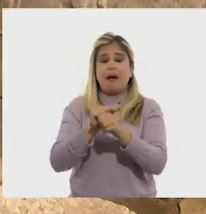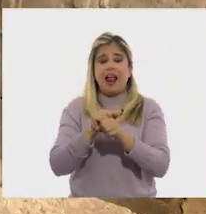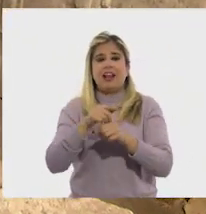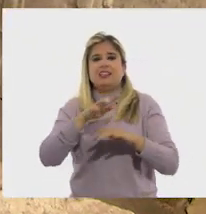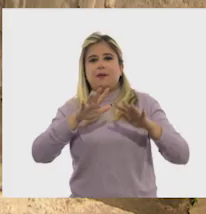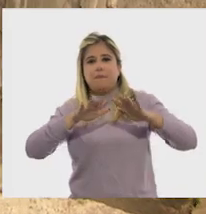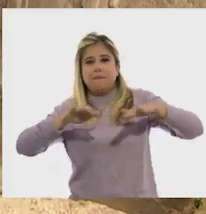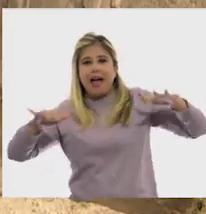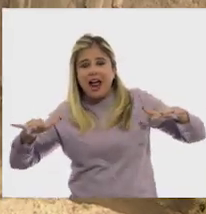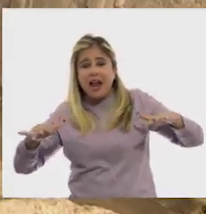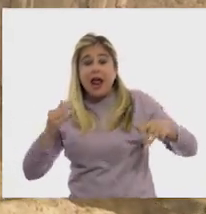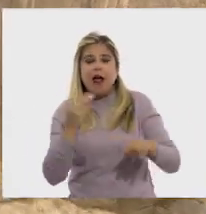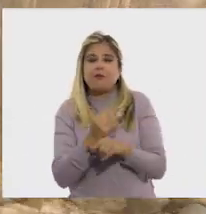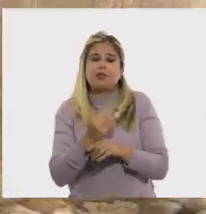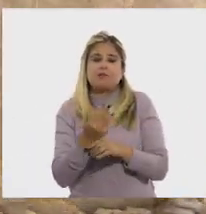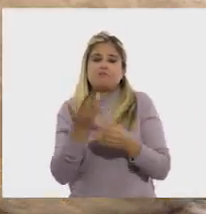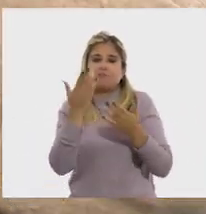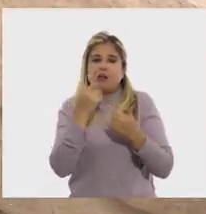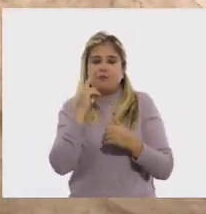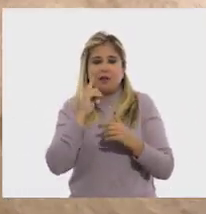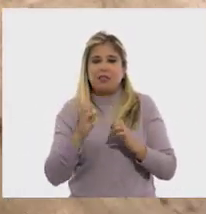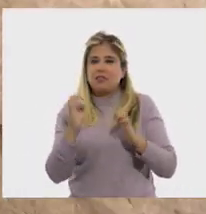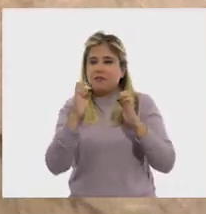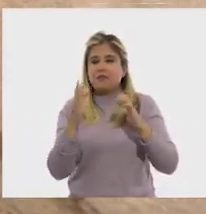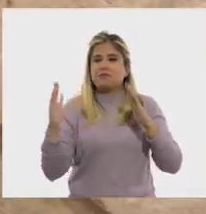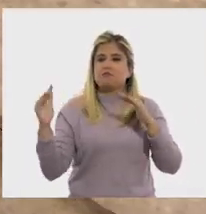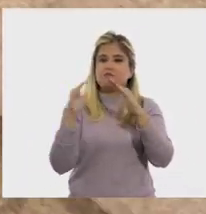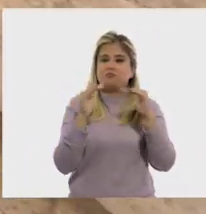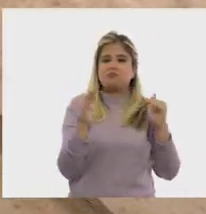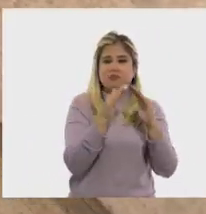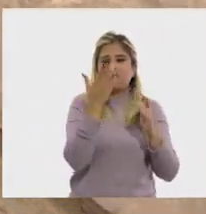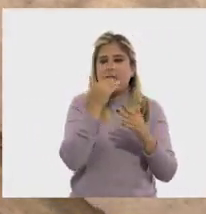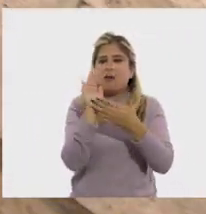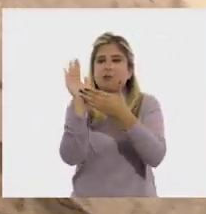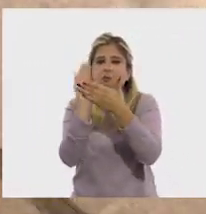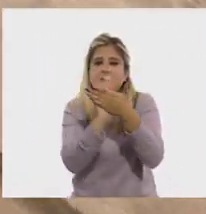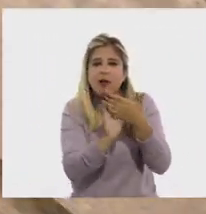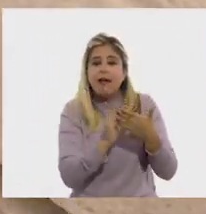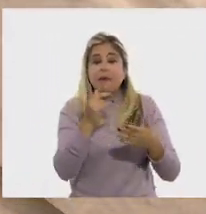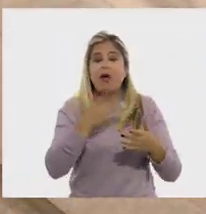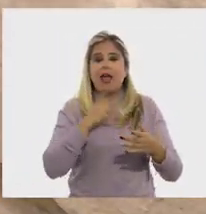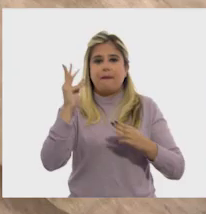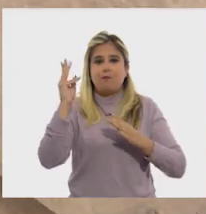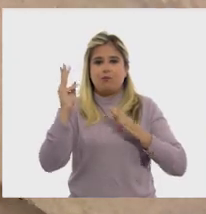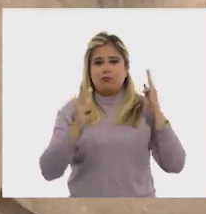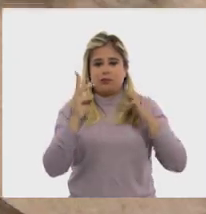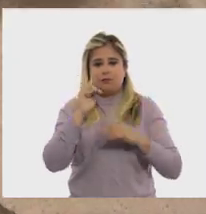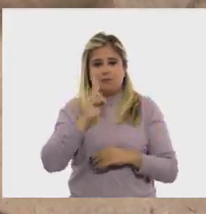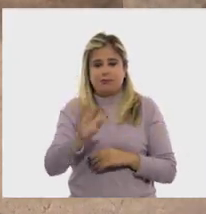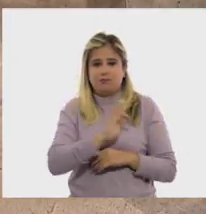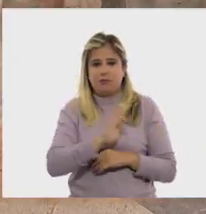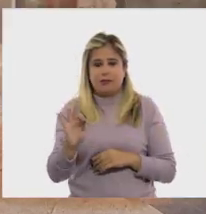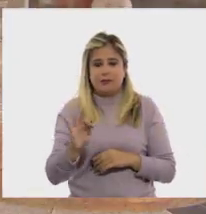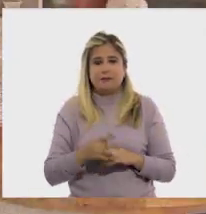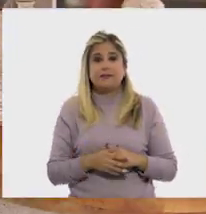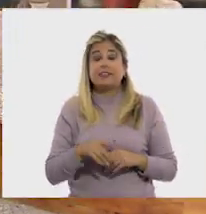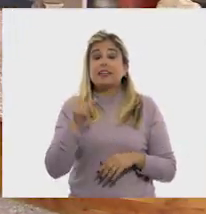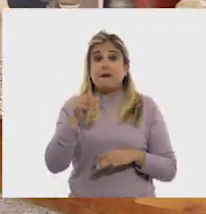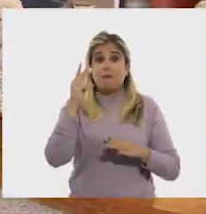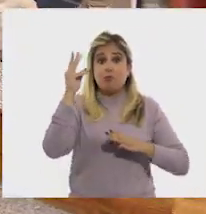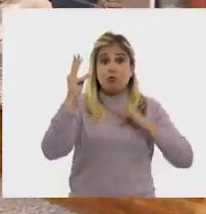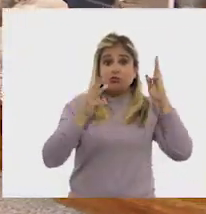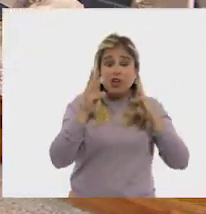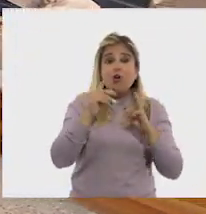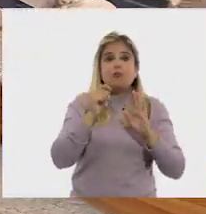que ya no podemos apreciar en los edificios, pero que se encuentran en el Museo de Sitio. En este museo también